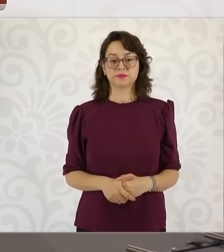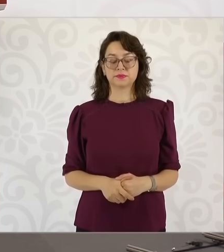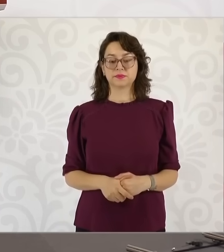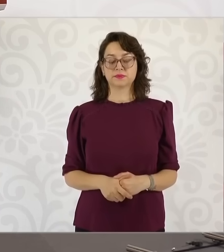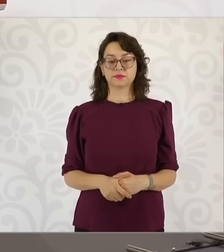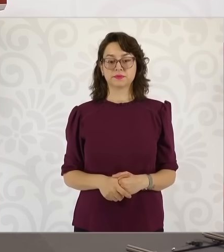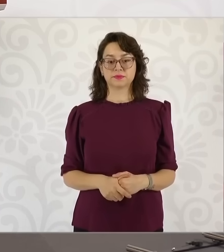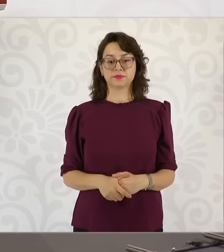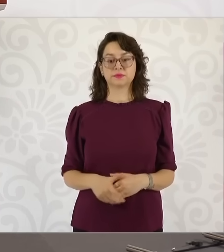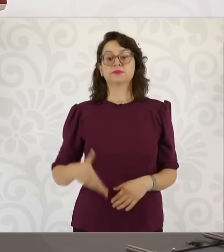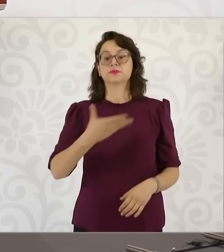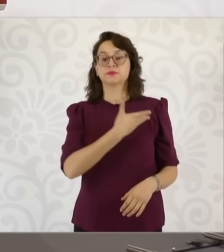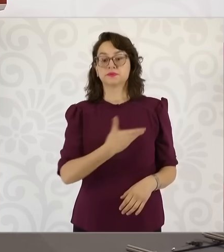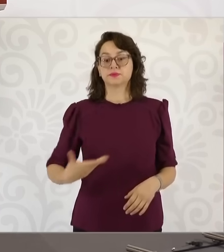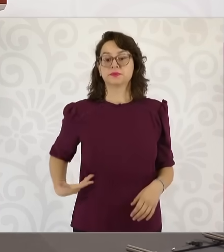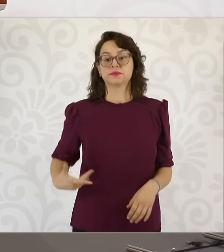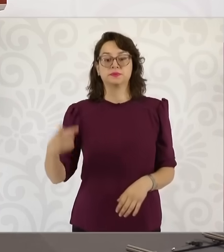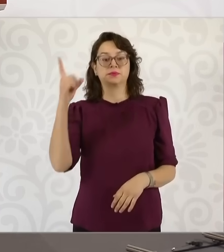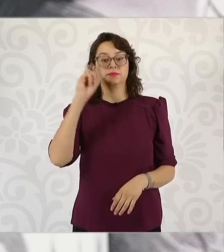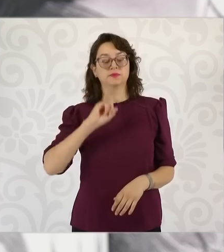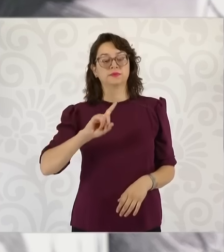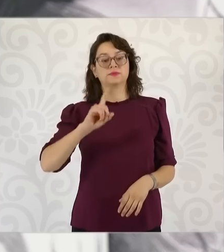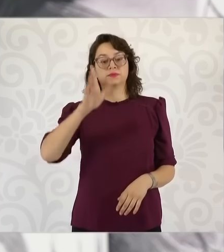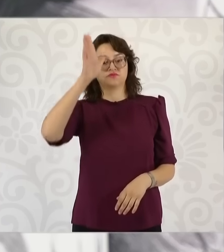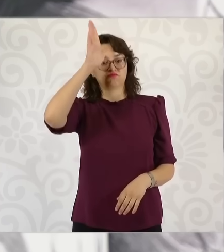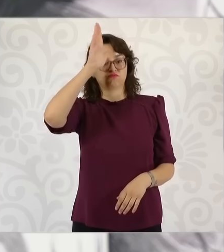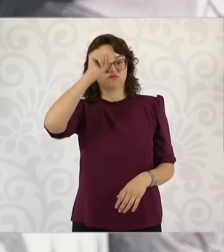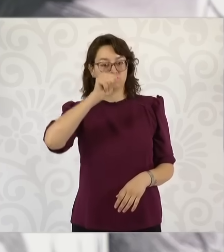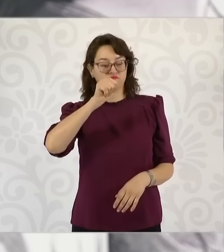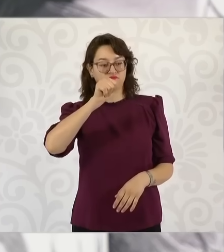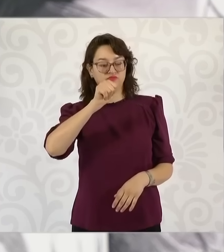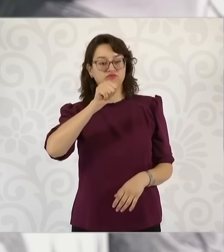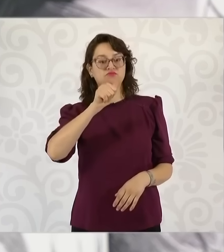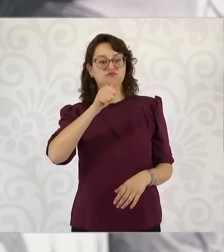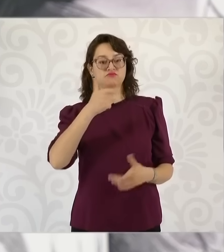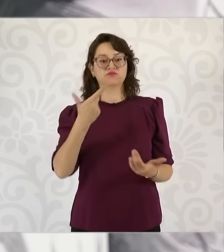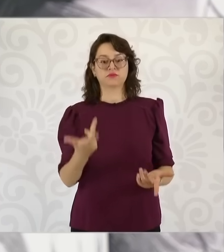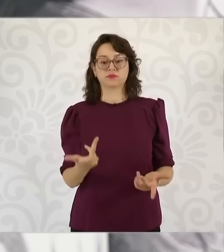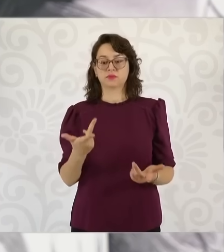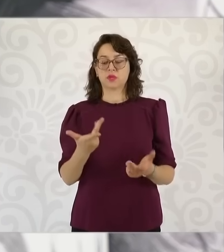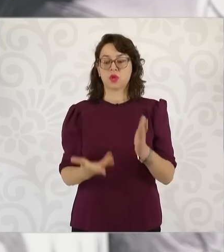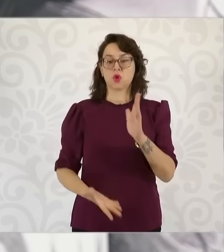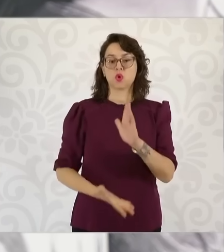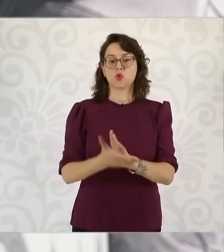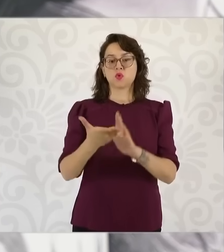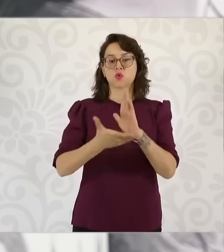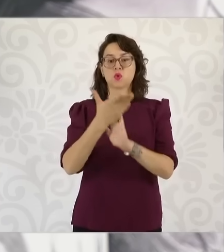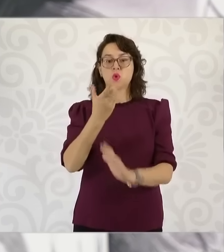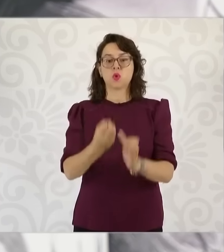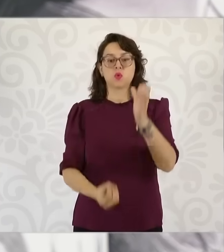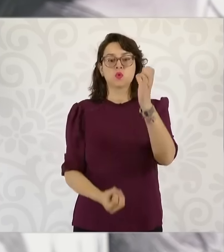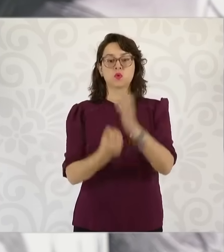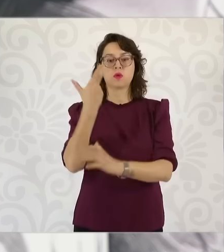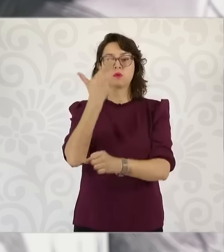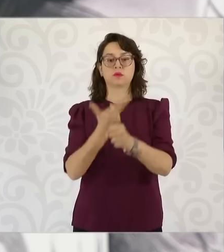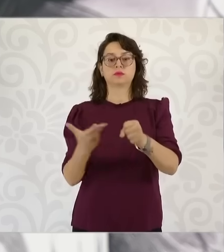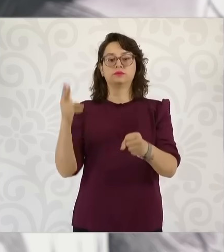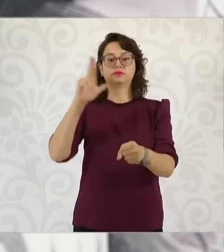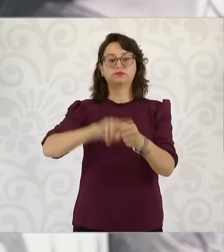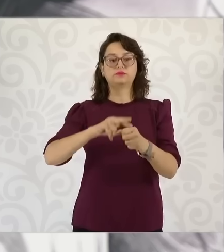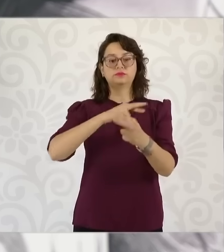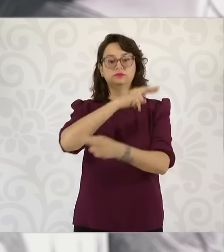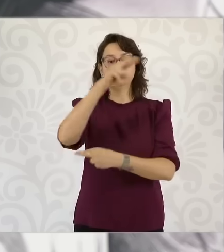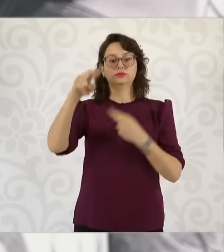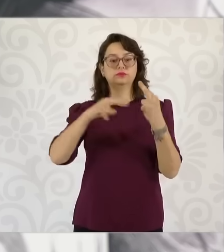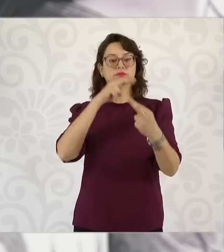con la presidenta para construir un nuevo hospital regional en Oaxaca. Es un hospital regional